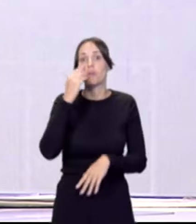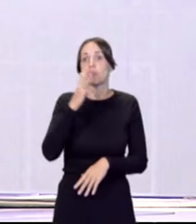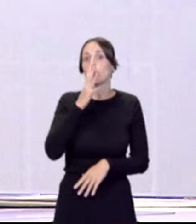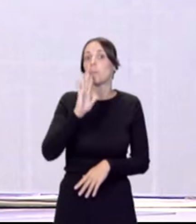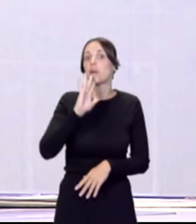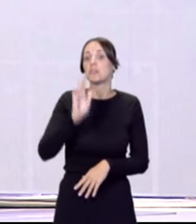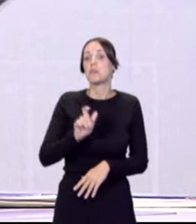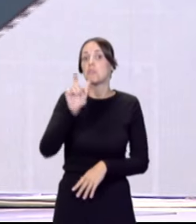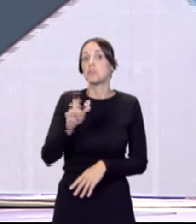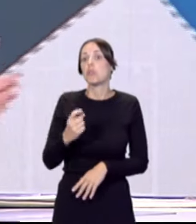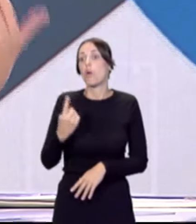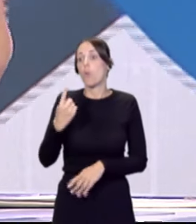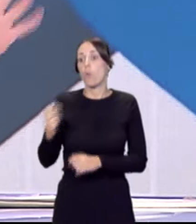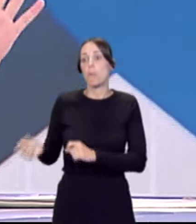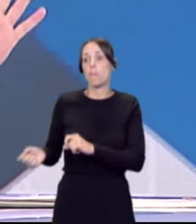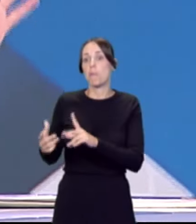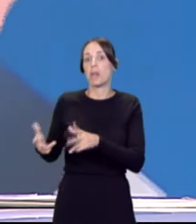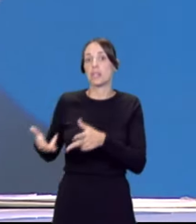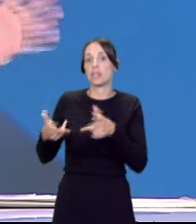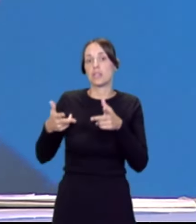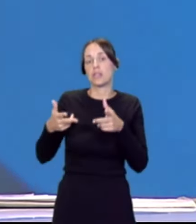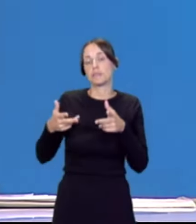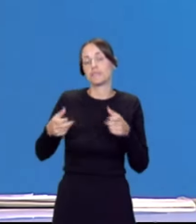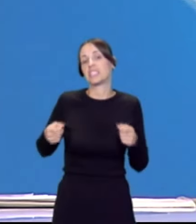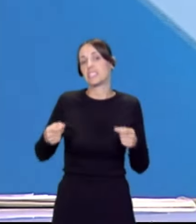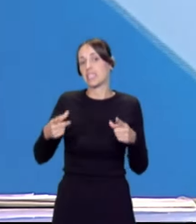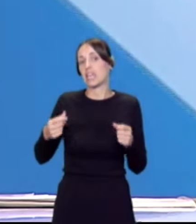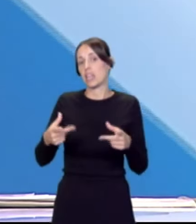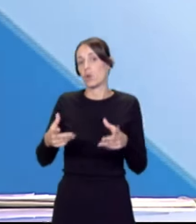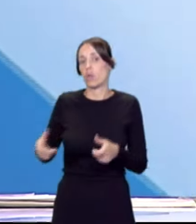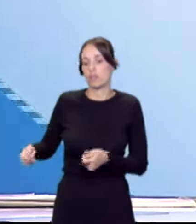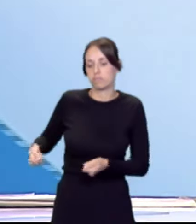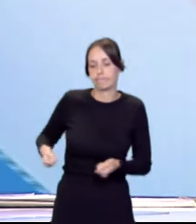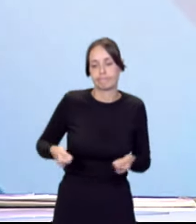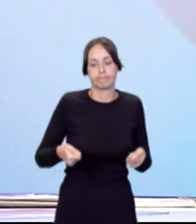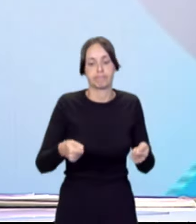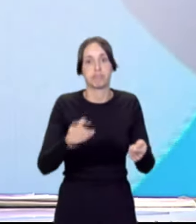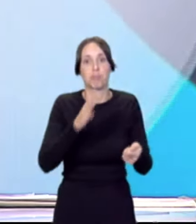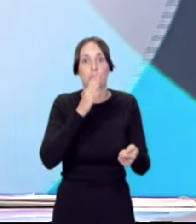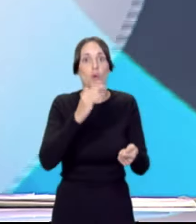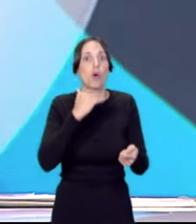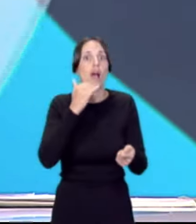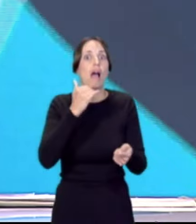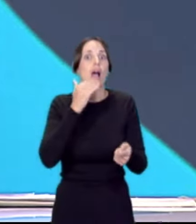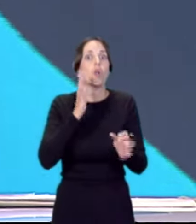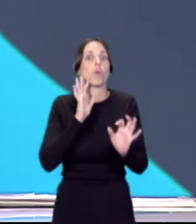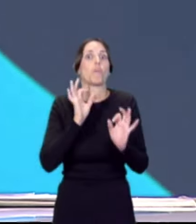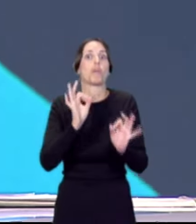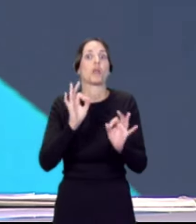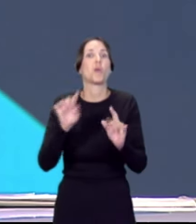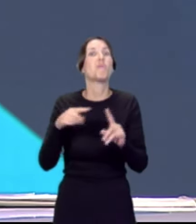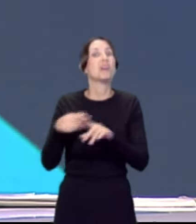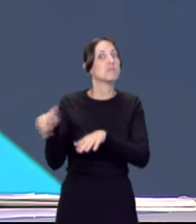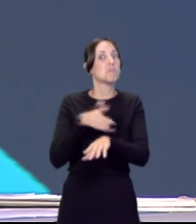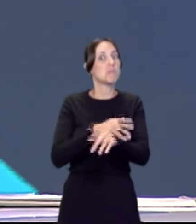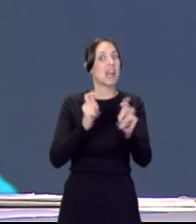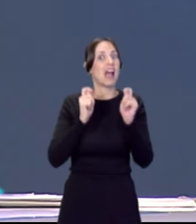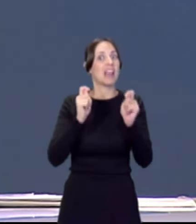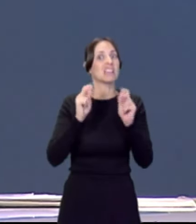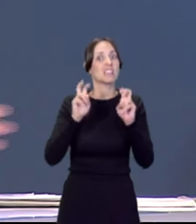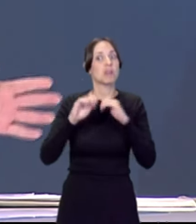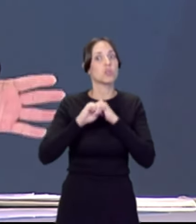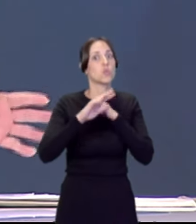silla de ruedas para poderlo atender, porque nos imaginamos la travesía, unas son más complicadas que otras, y encima hay prealerta por oleaje. Vamos a ver qué pasa en las próximas horas.